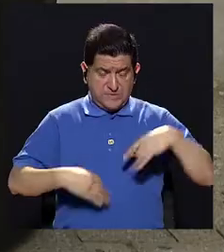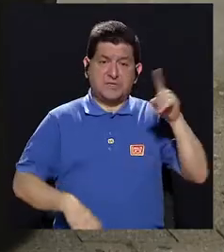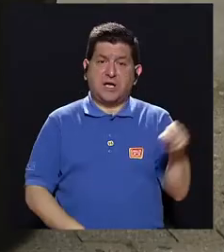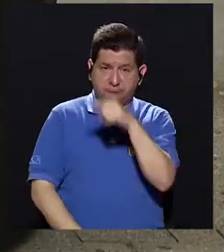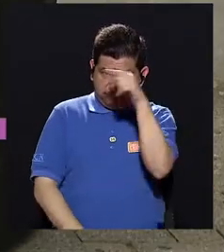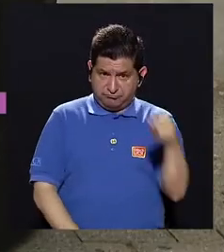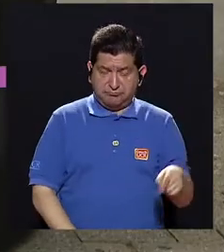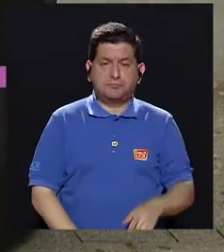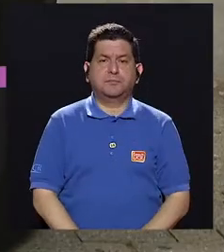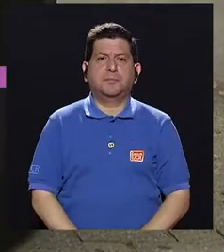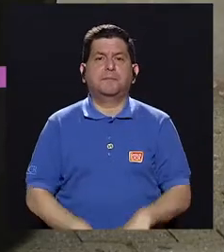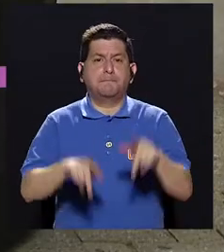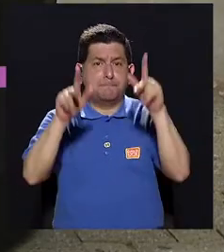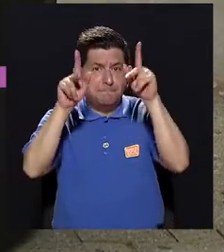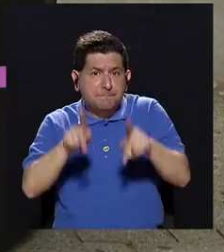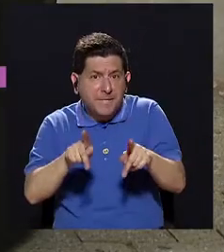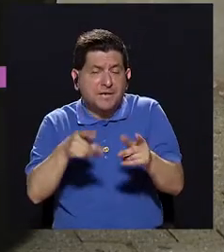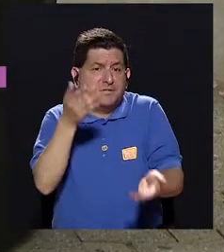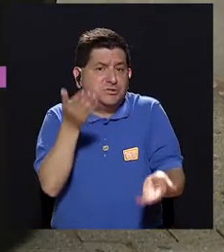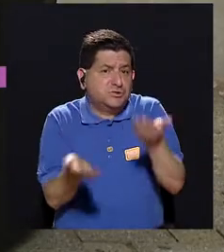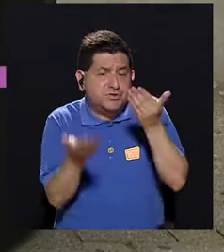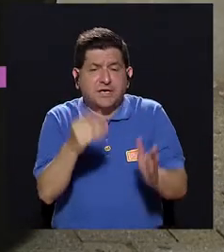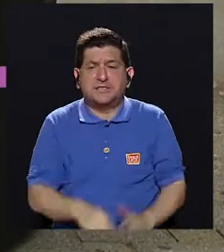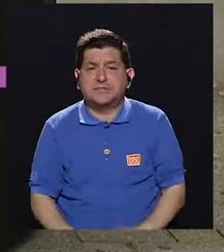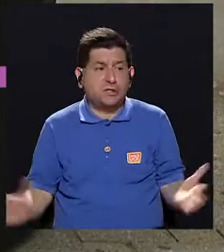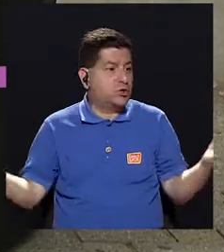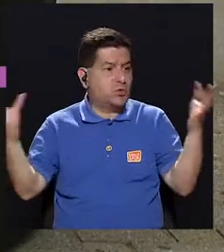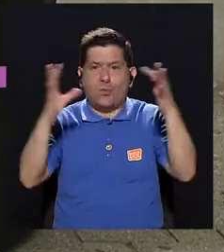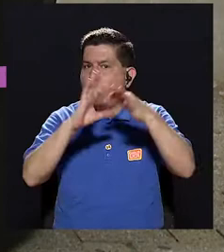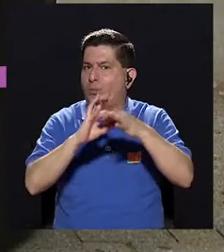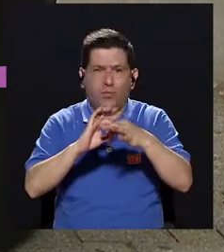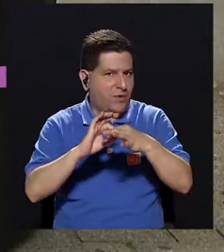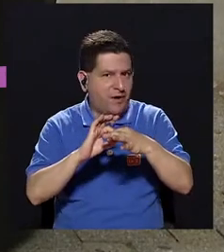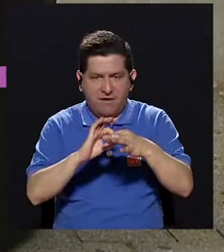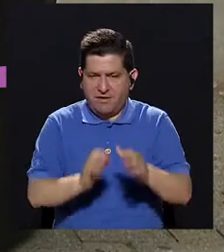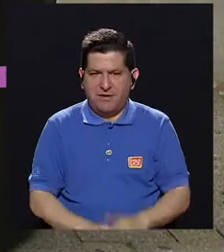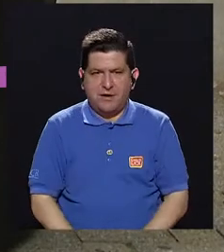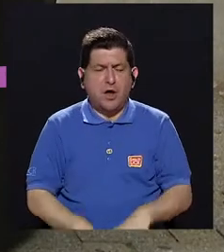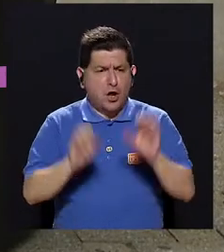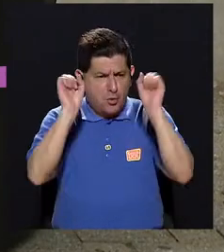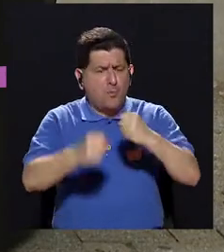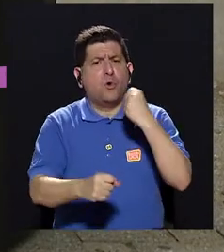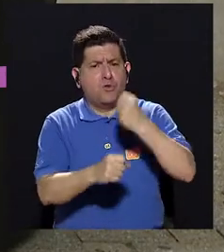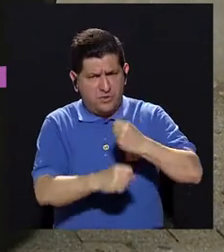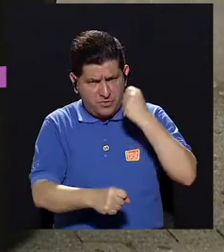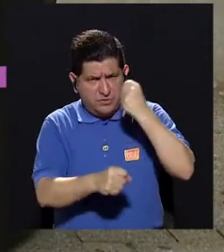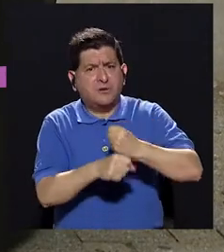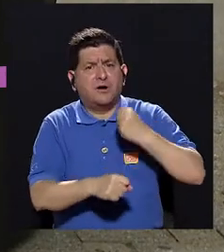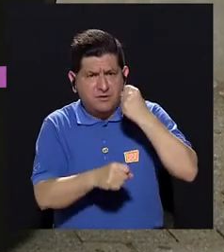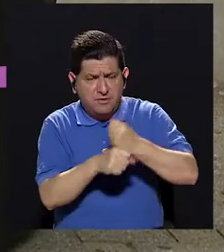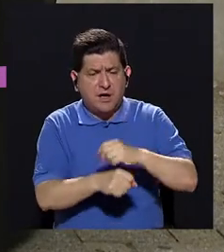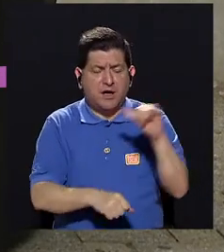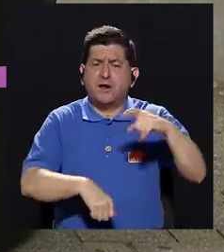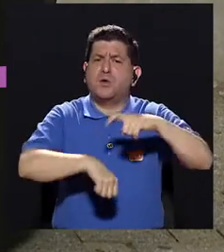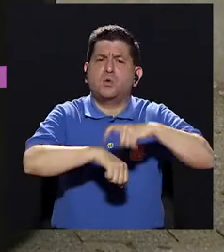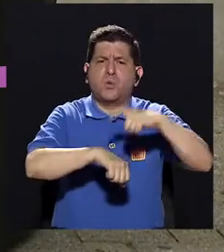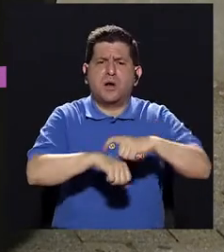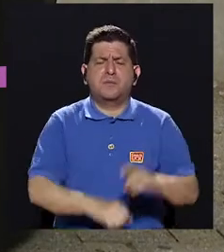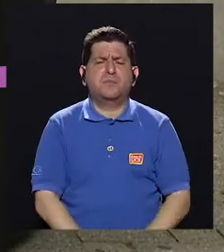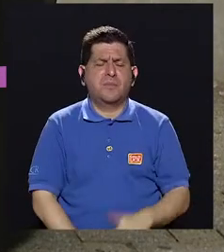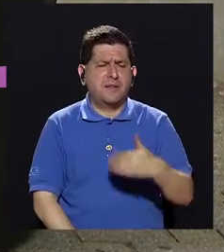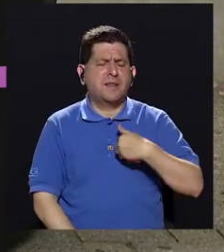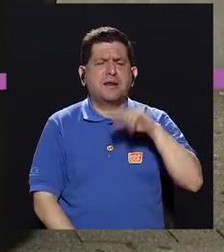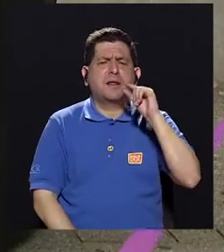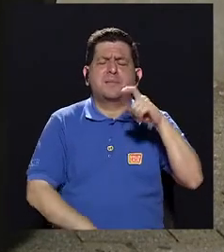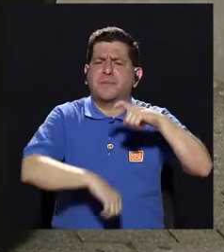simple. Y es que la gente no asocia, ¿verdad?, que se puede trabajar y al mismo tiempo